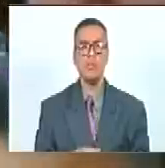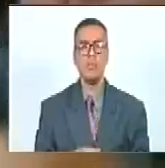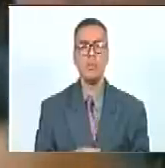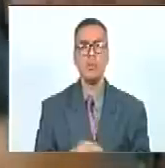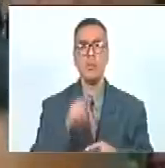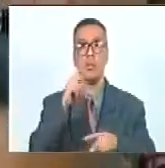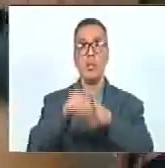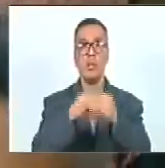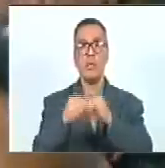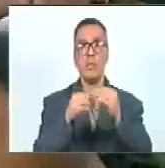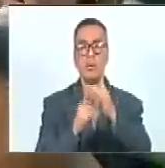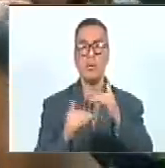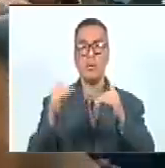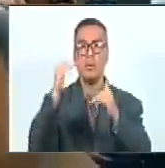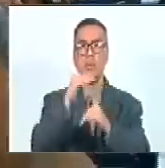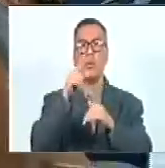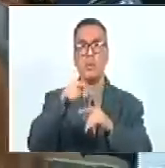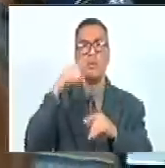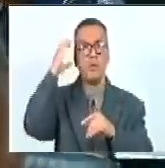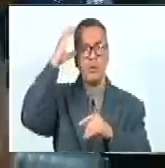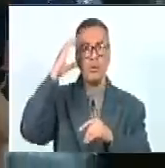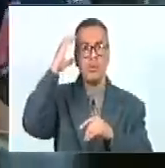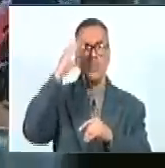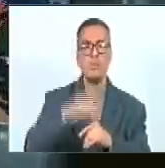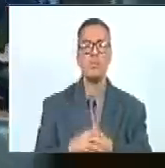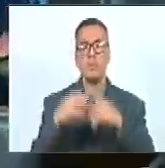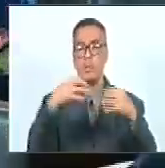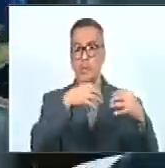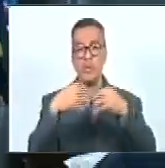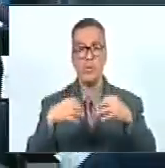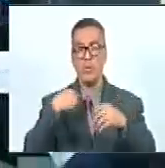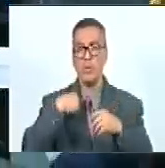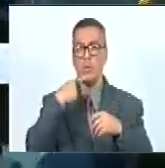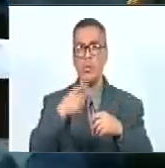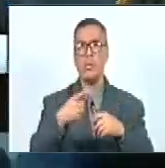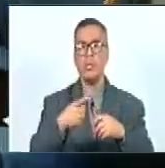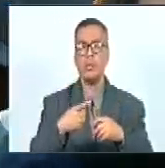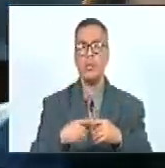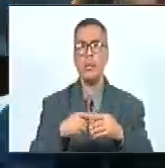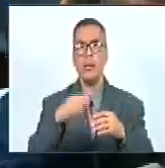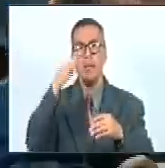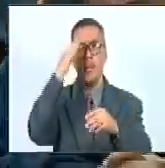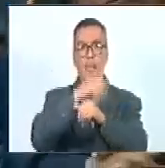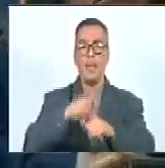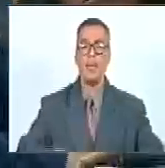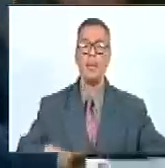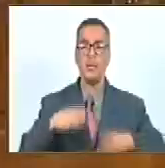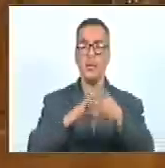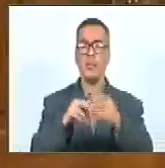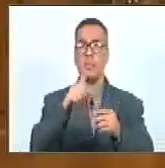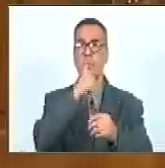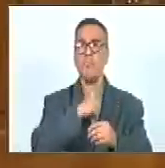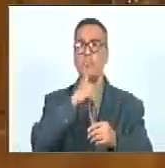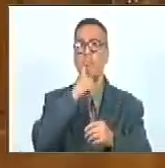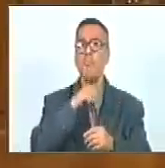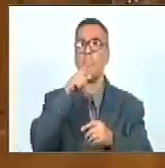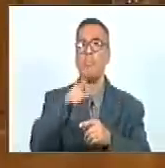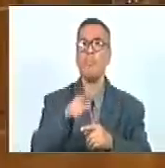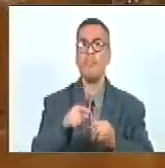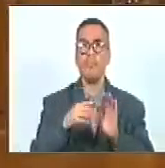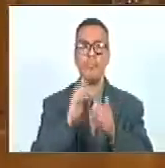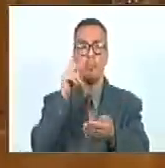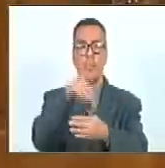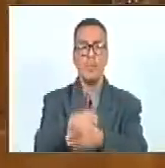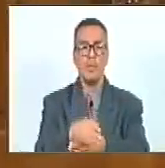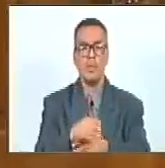asumí con mayor nivel de conciencia la lucha política militando en organizaciones de resistencia a la